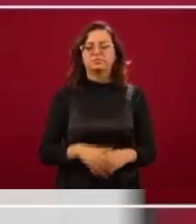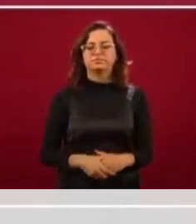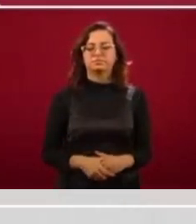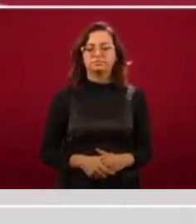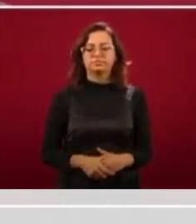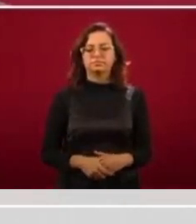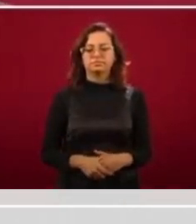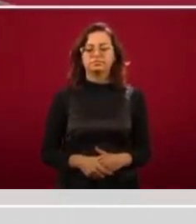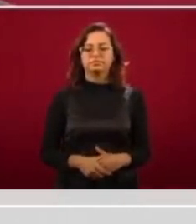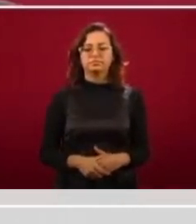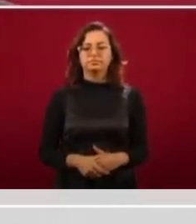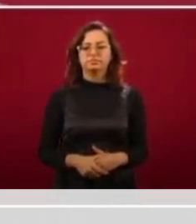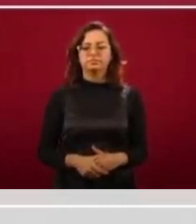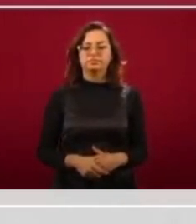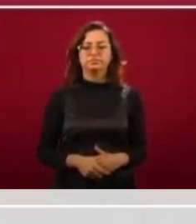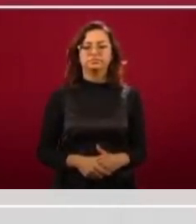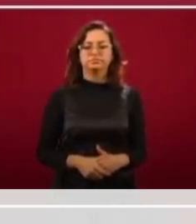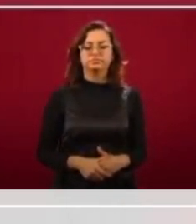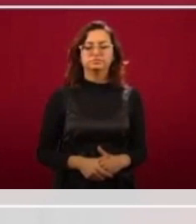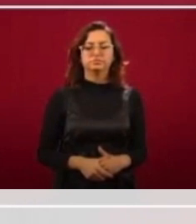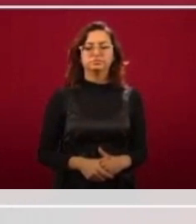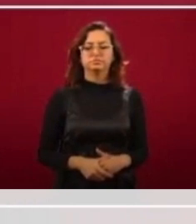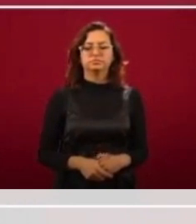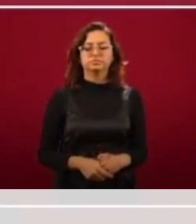decirle también a la gente que